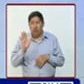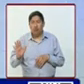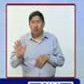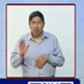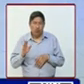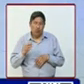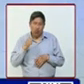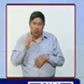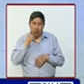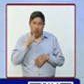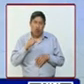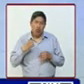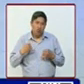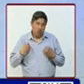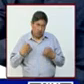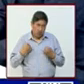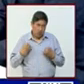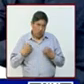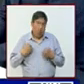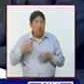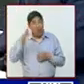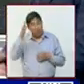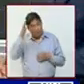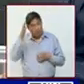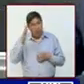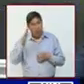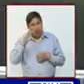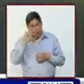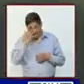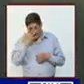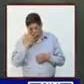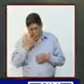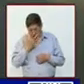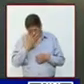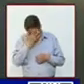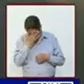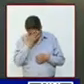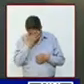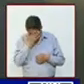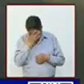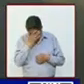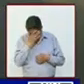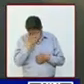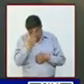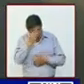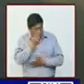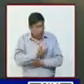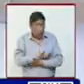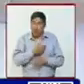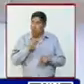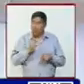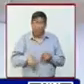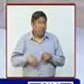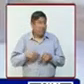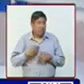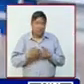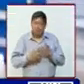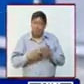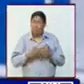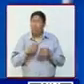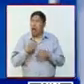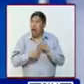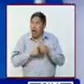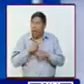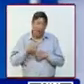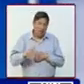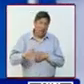adolescente, la muerte de la mamá, ¿no? La muerte de la mamá, el papá también, me imagino, sumido en tristeza. Al final, claro, un hijo... Como que no pudo contener. ¿A quién me agarro? Claro. La